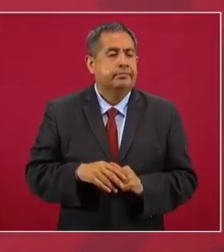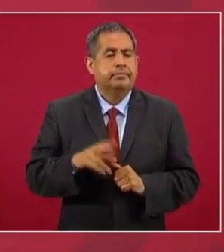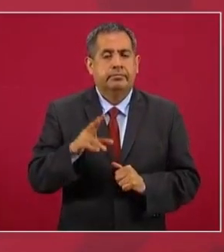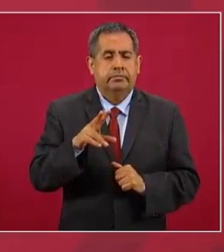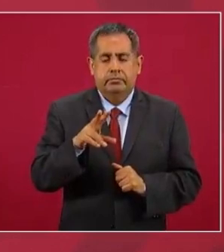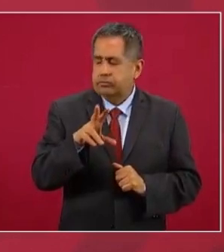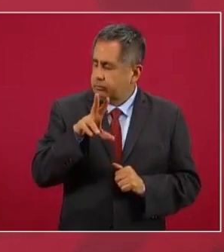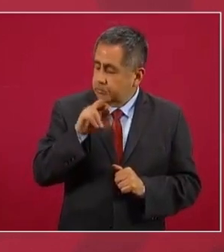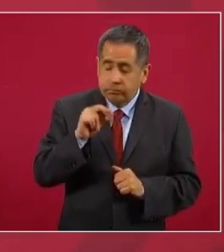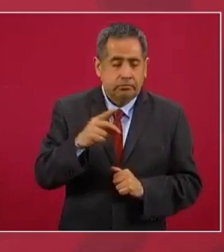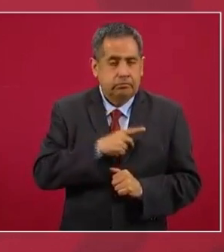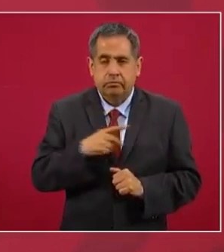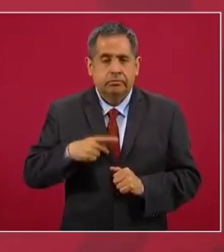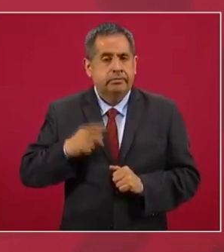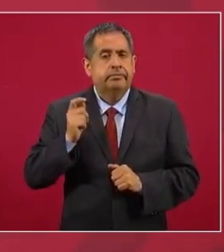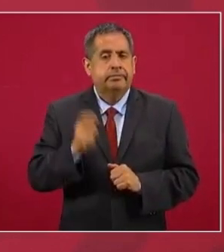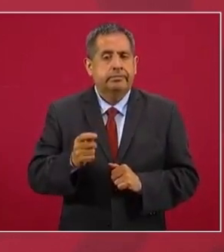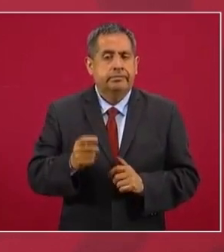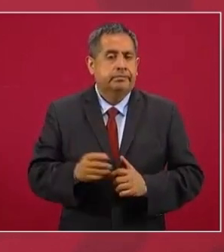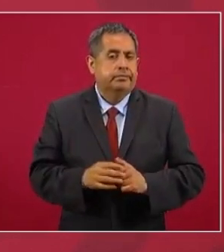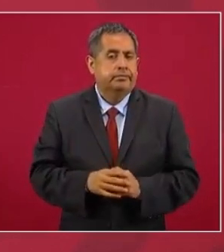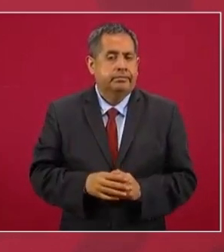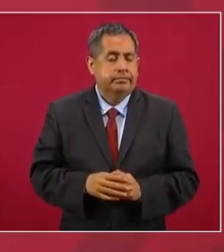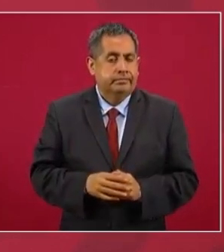esto es